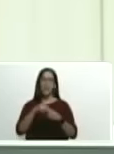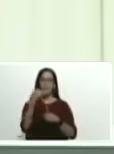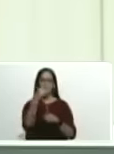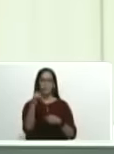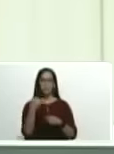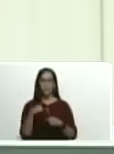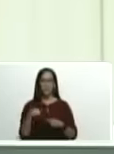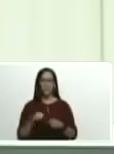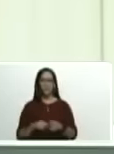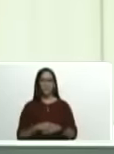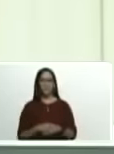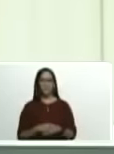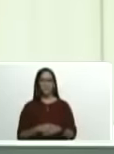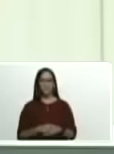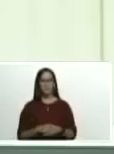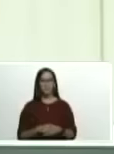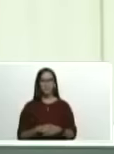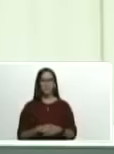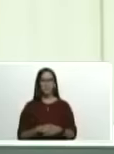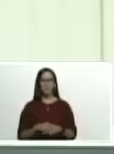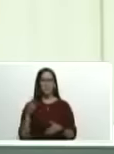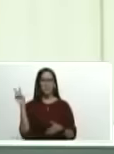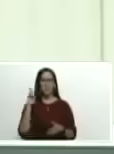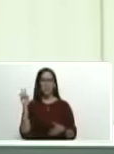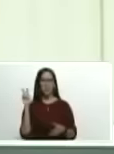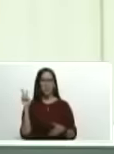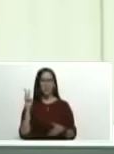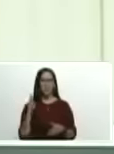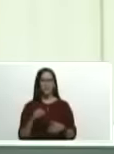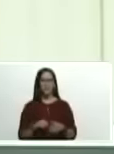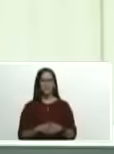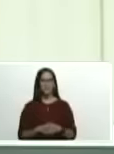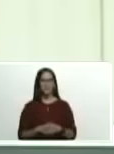Zulia, de Venezuela.